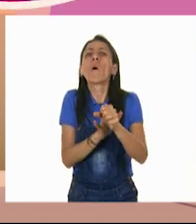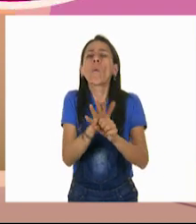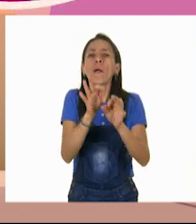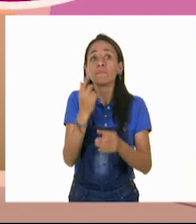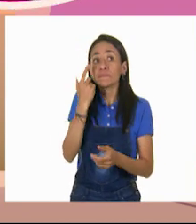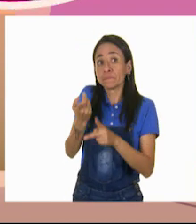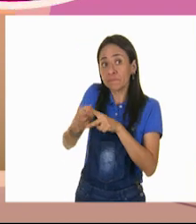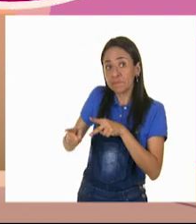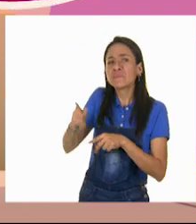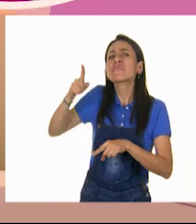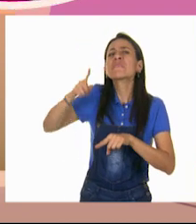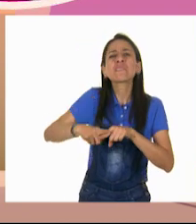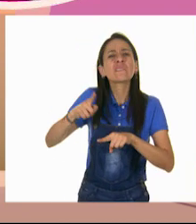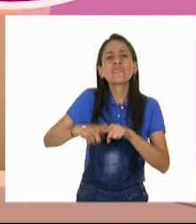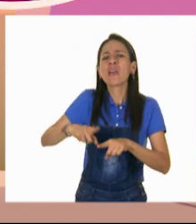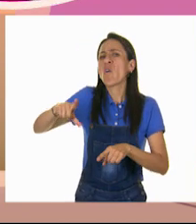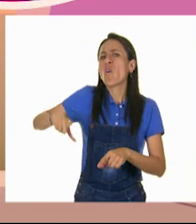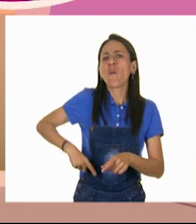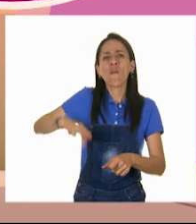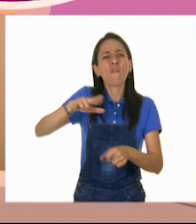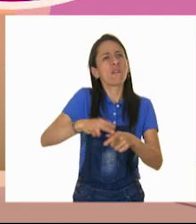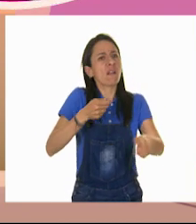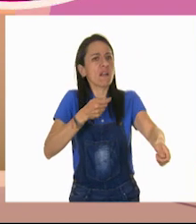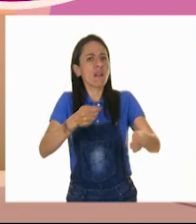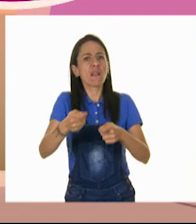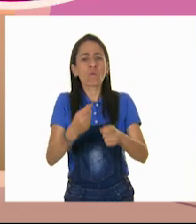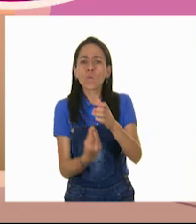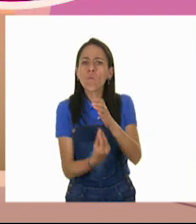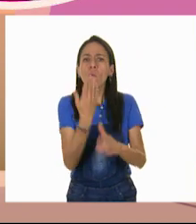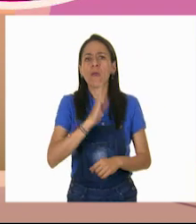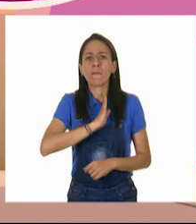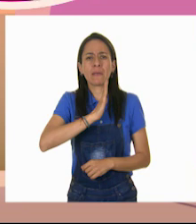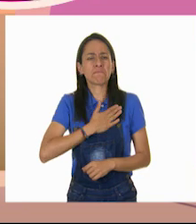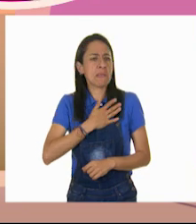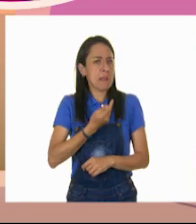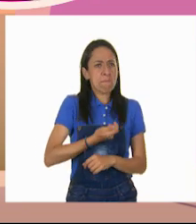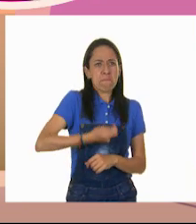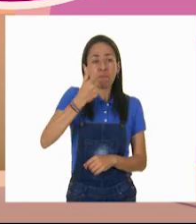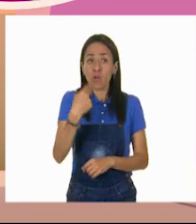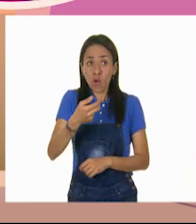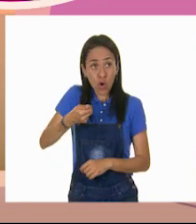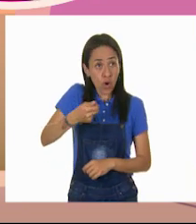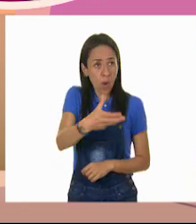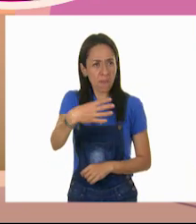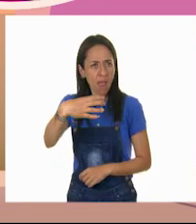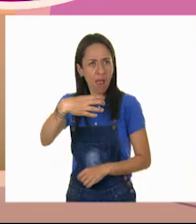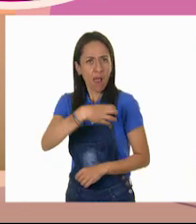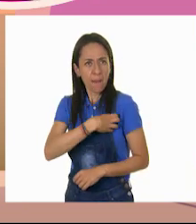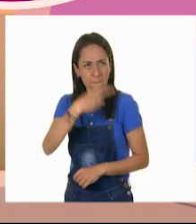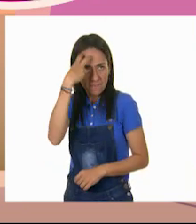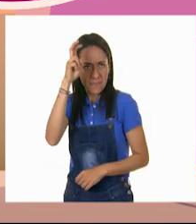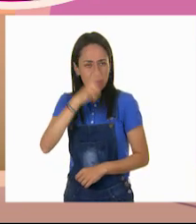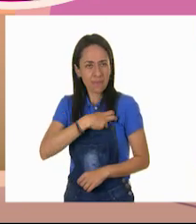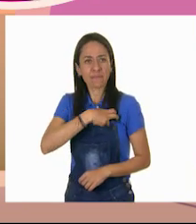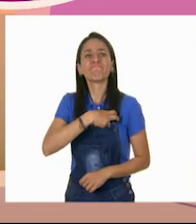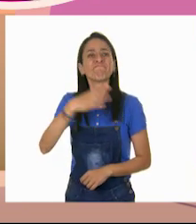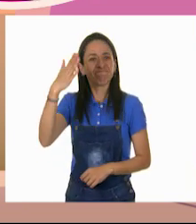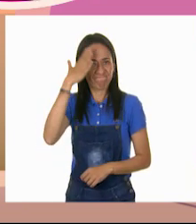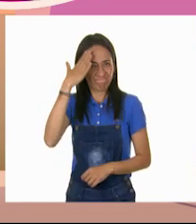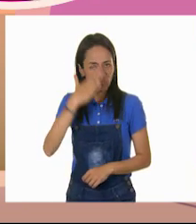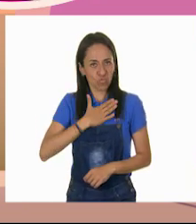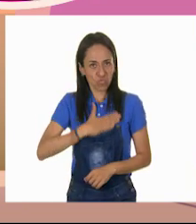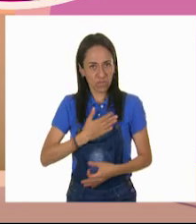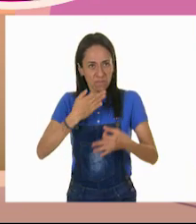quien fue el primer gobernante de la nueva españa con el título de capitán general y justicia mayor a